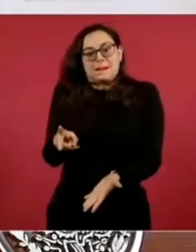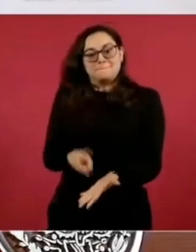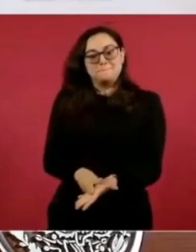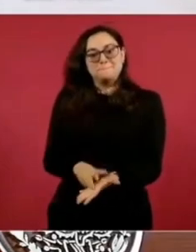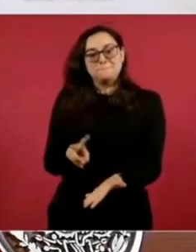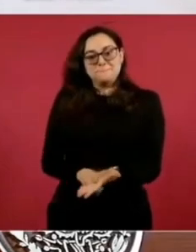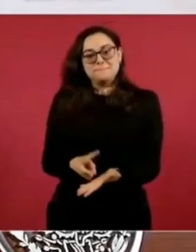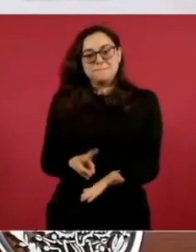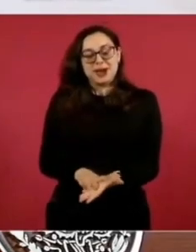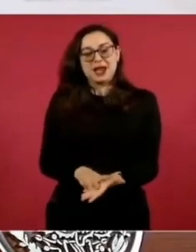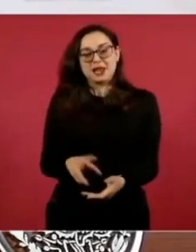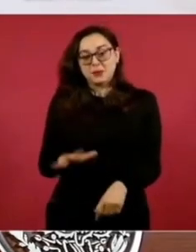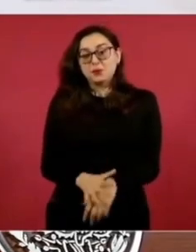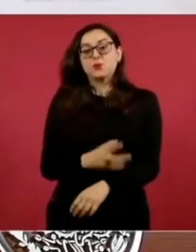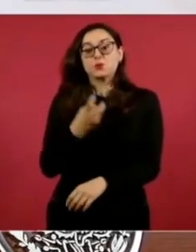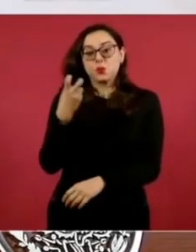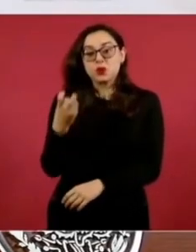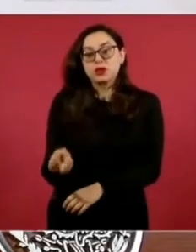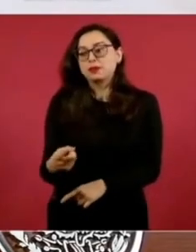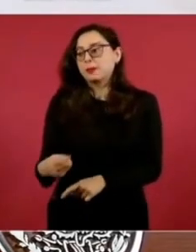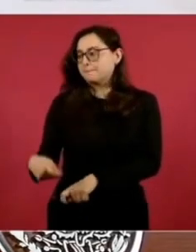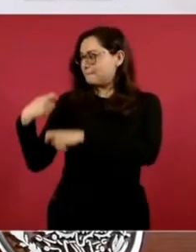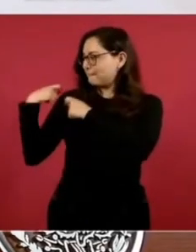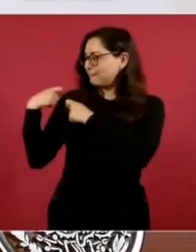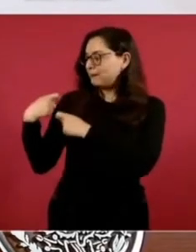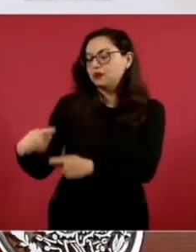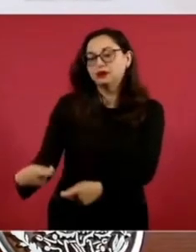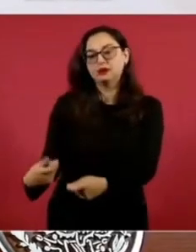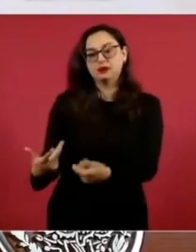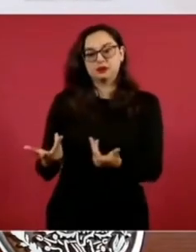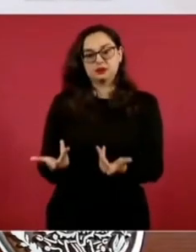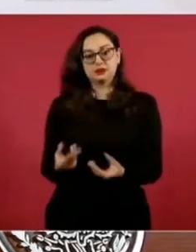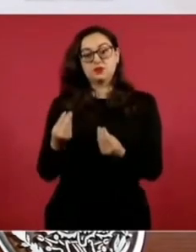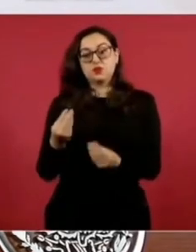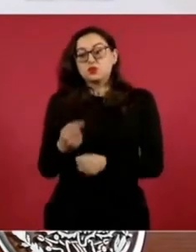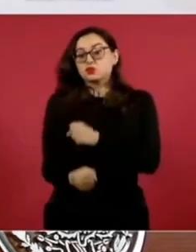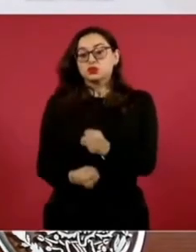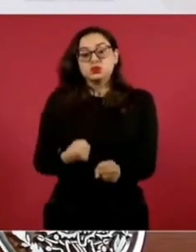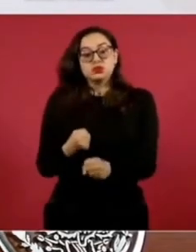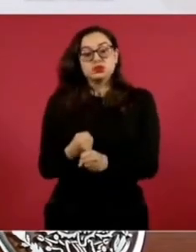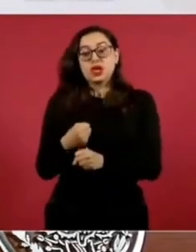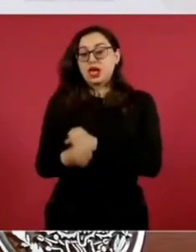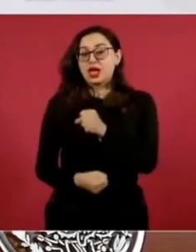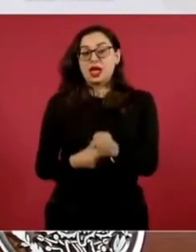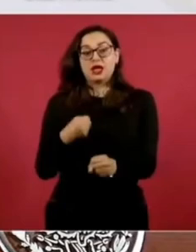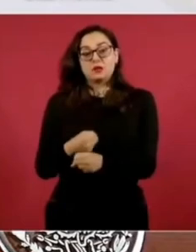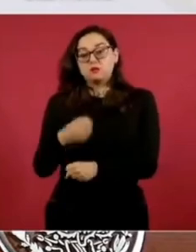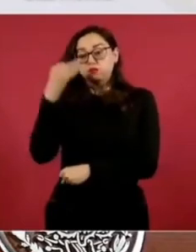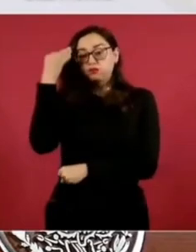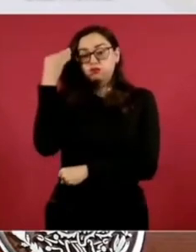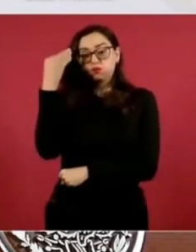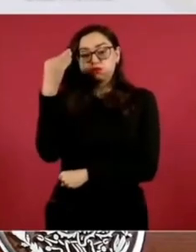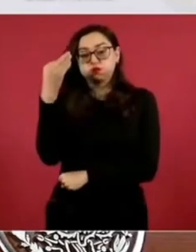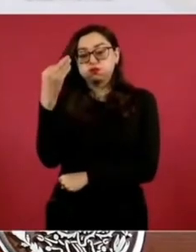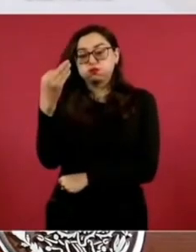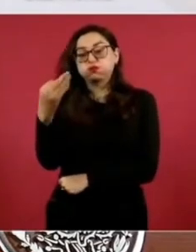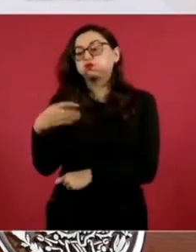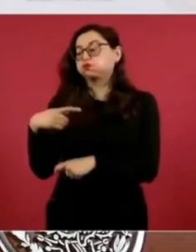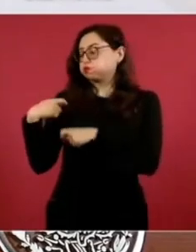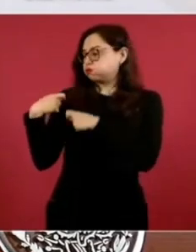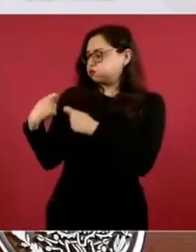tiempo atrás de siglos de milenios los heredamos de